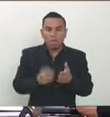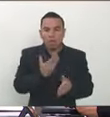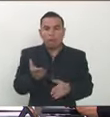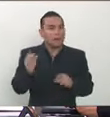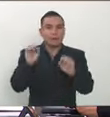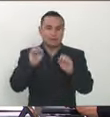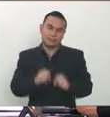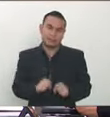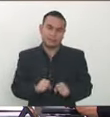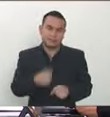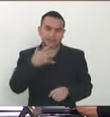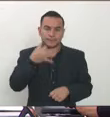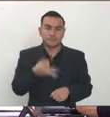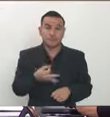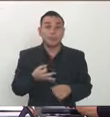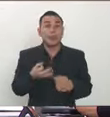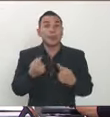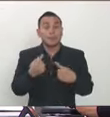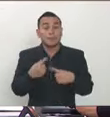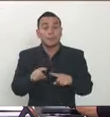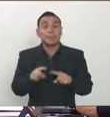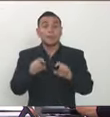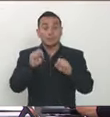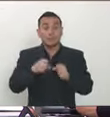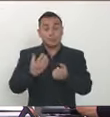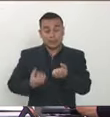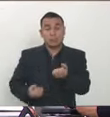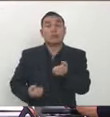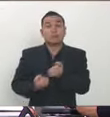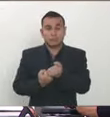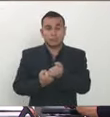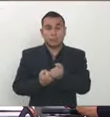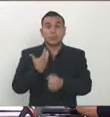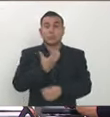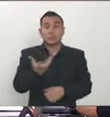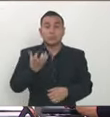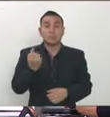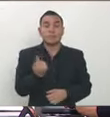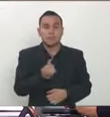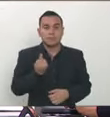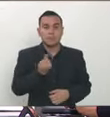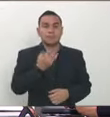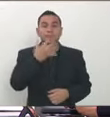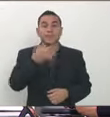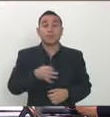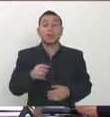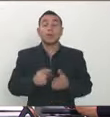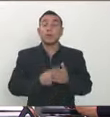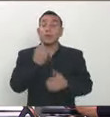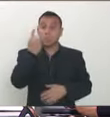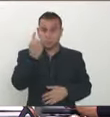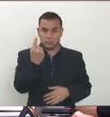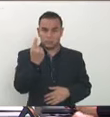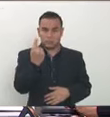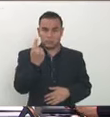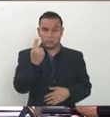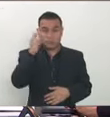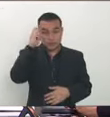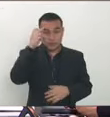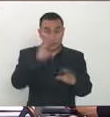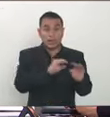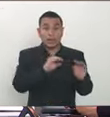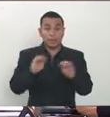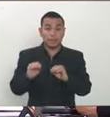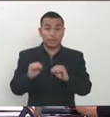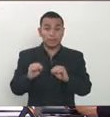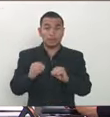todo, pero va a servir mucho para la mayoría de la gente. Una de ellas es que se va a suspender, eso solo aplica para la gente que está